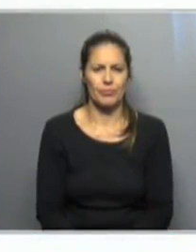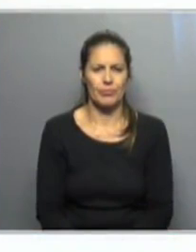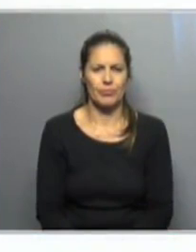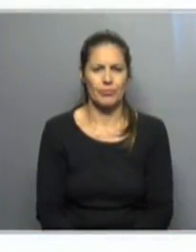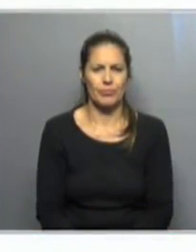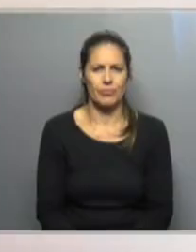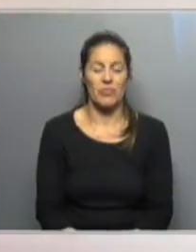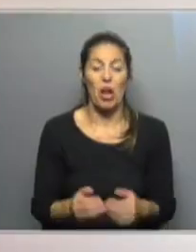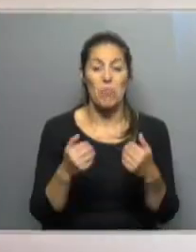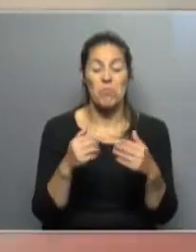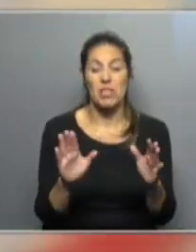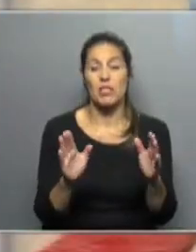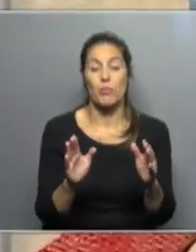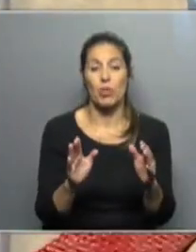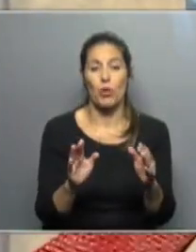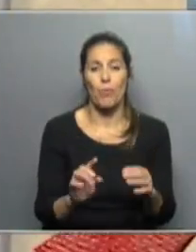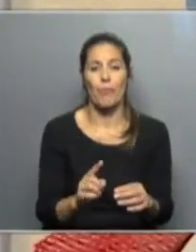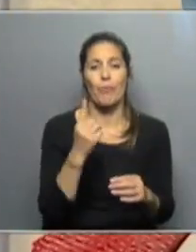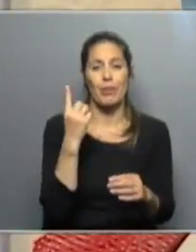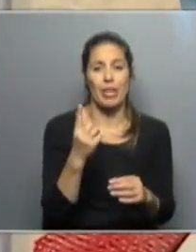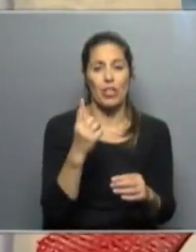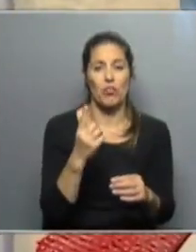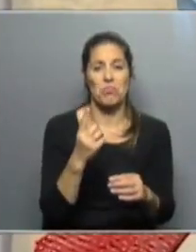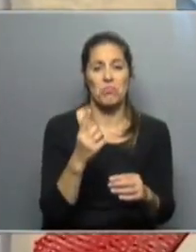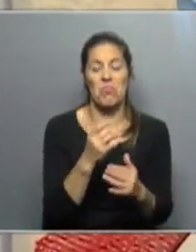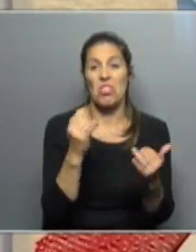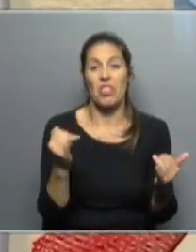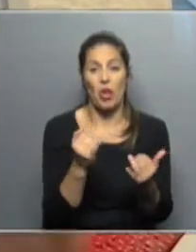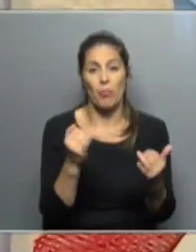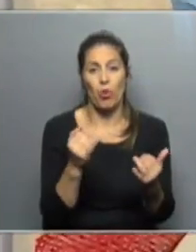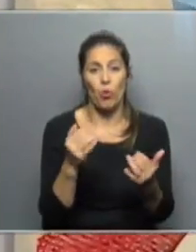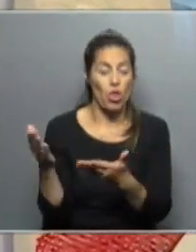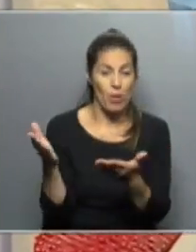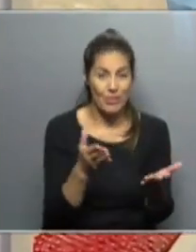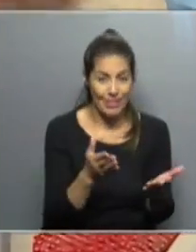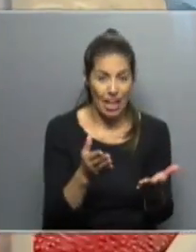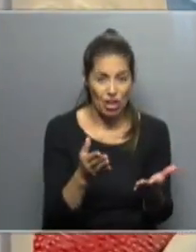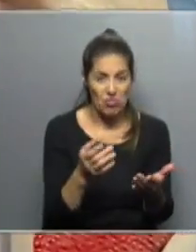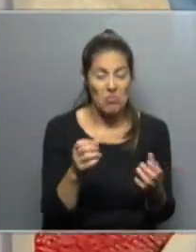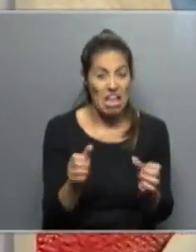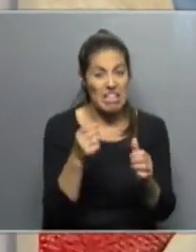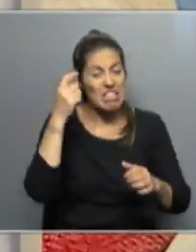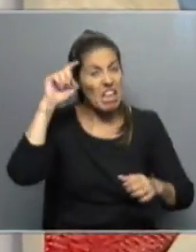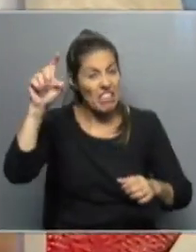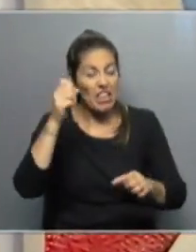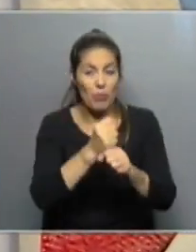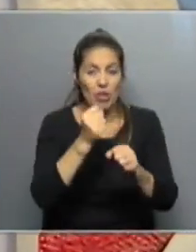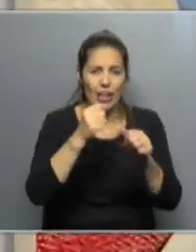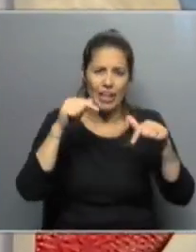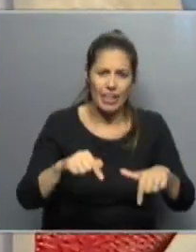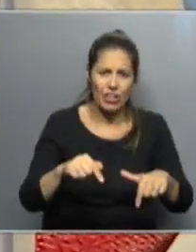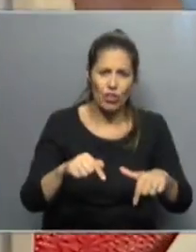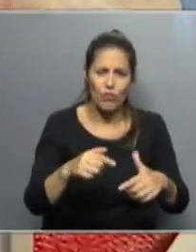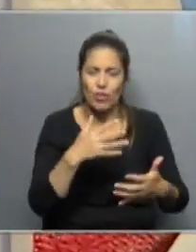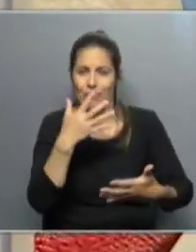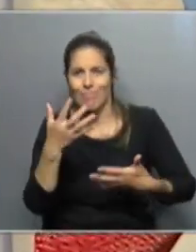Y en un principio, los primeros tiempos, cuando me invitaron y me hice la idea que iba a trabajar en esto, o sea, que fue como una